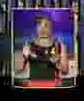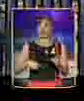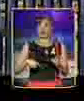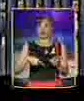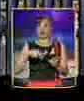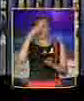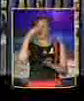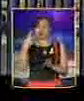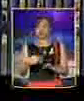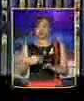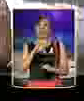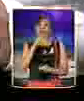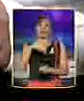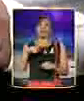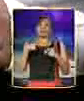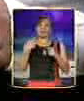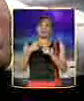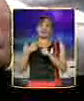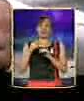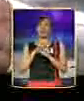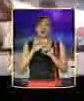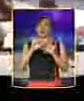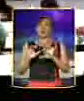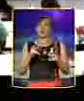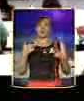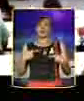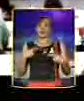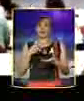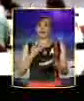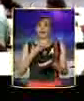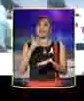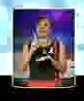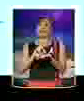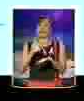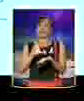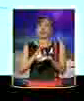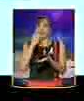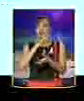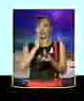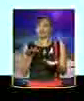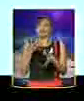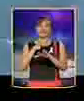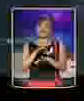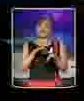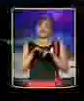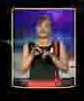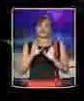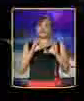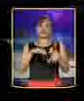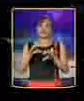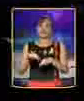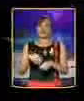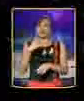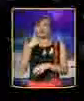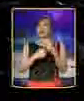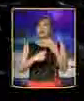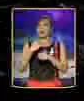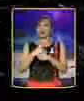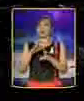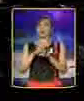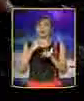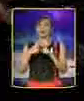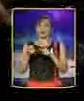mexicano. El IMSS brinda adiestramiento en informática a las personas con discapacidad para su reintegración laboral. Desde hace un año se